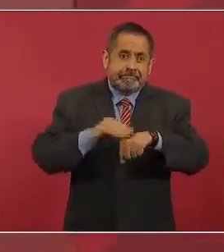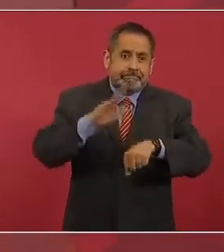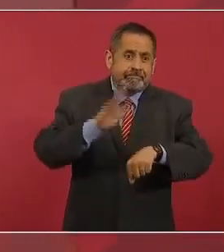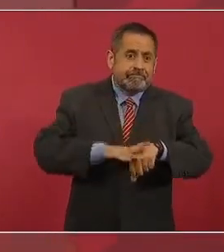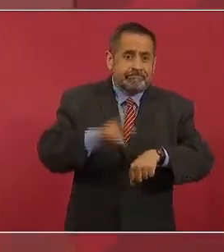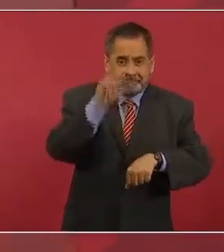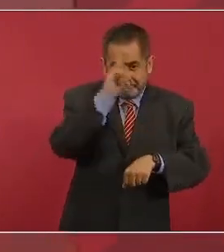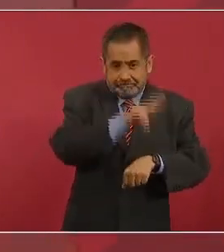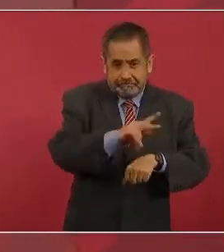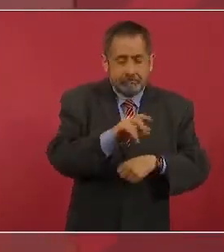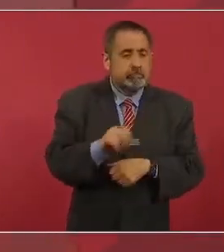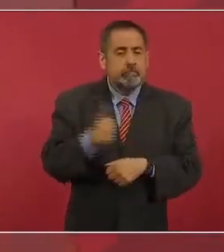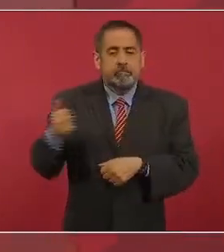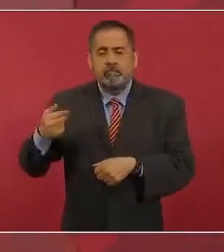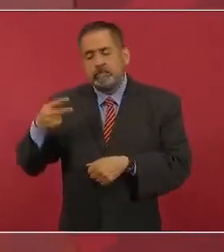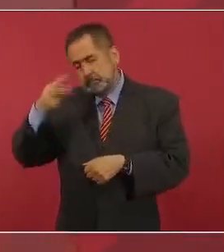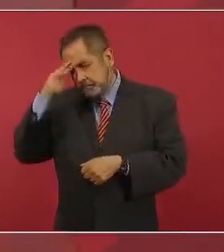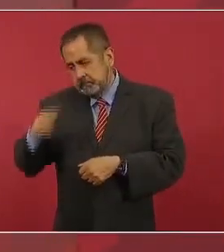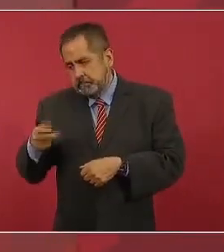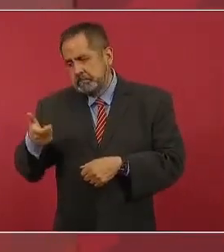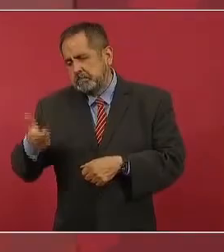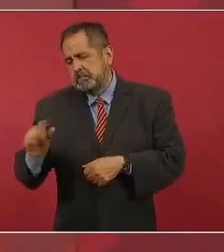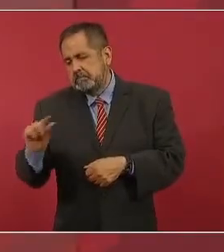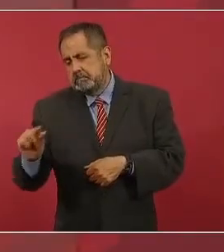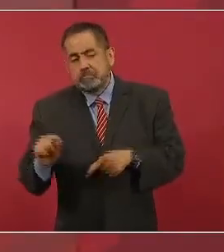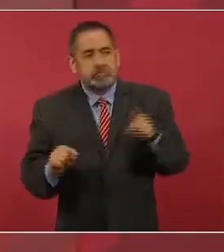que lo que paga una familia en México.